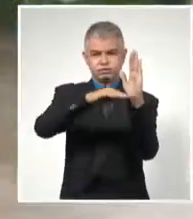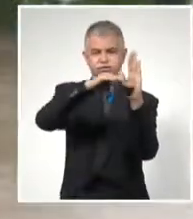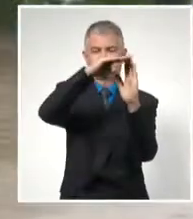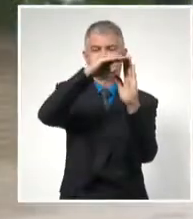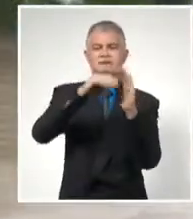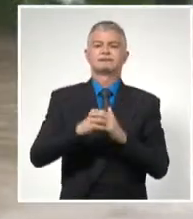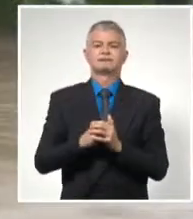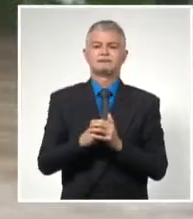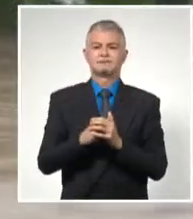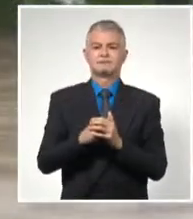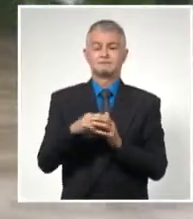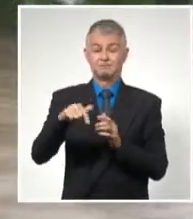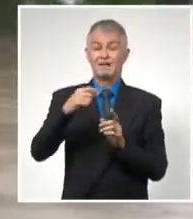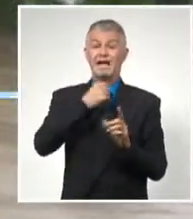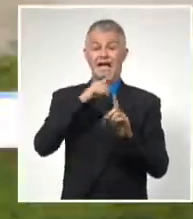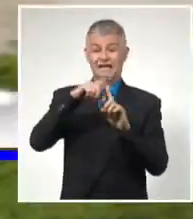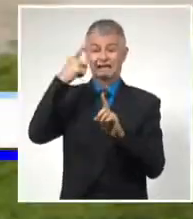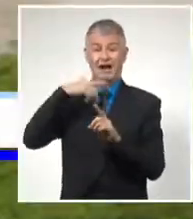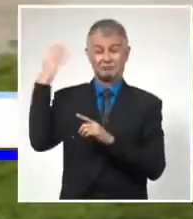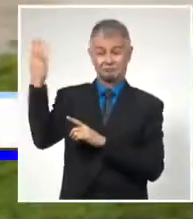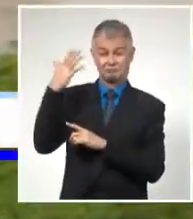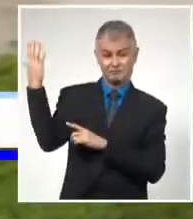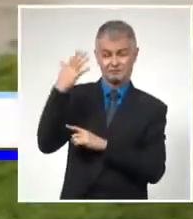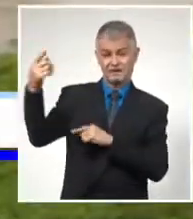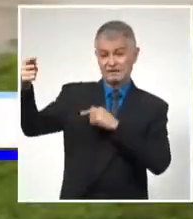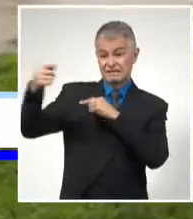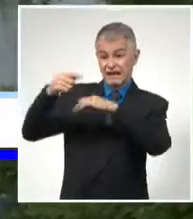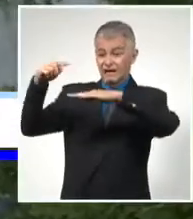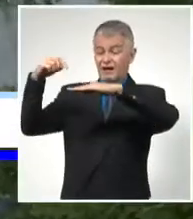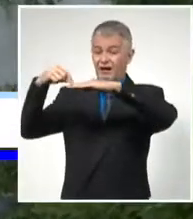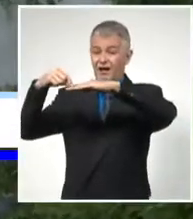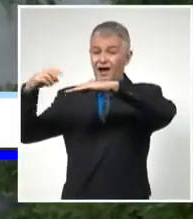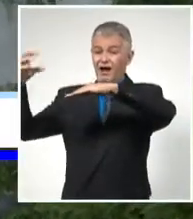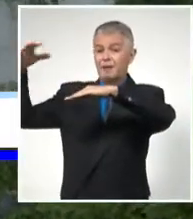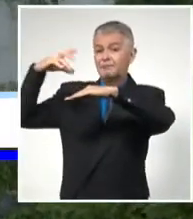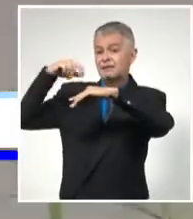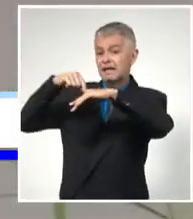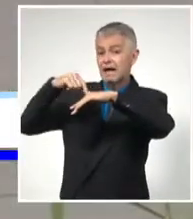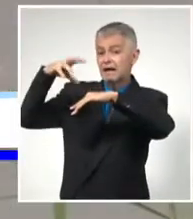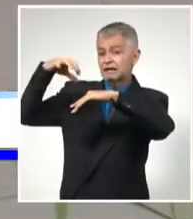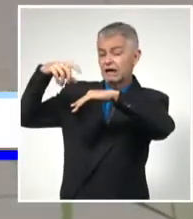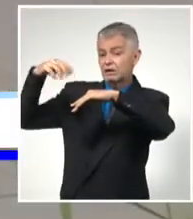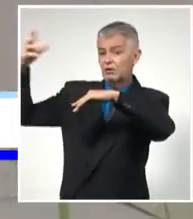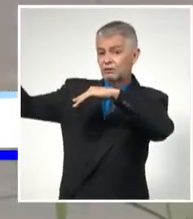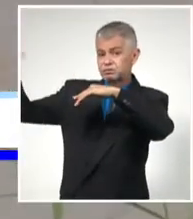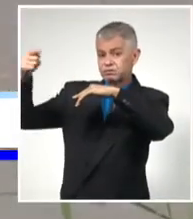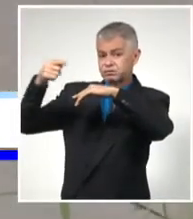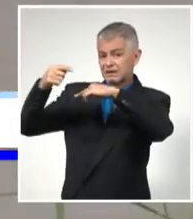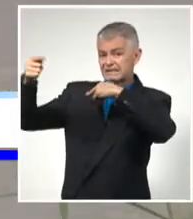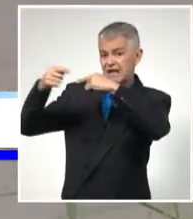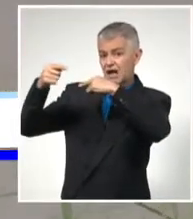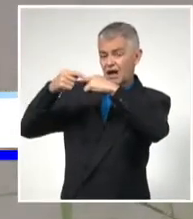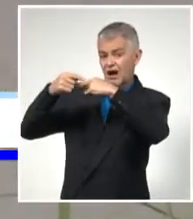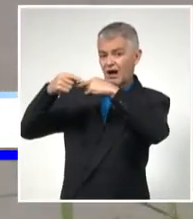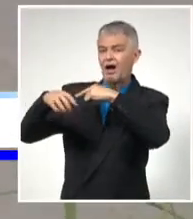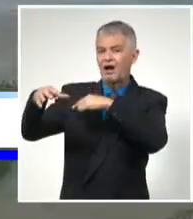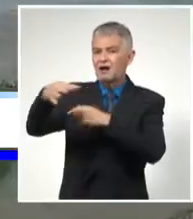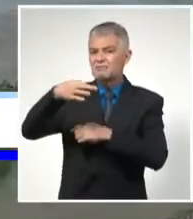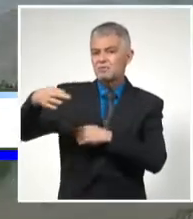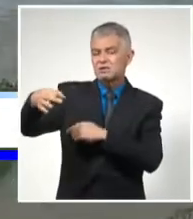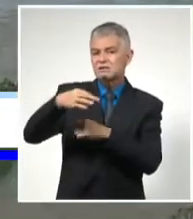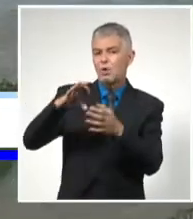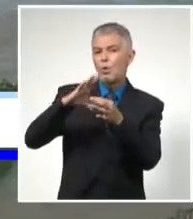La cercanía de la tormenta tropical Eta al extremo occidental de Cuba provocó la inundación de una parte del poblado de Isabel Rubio, que incomunica el municipio